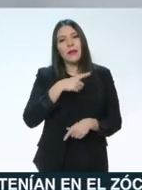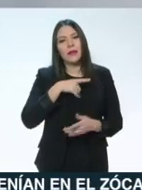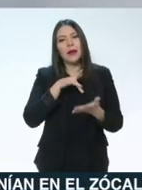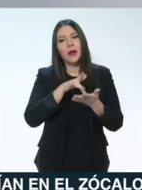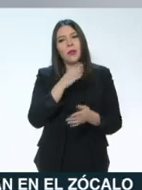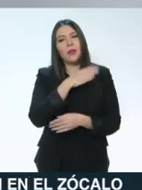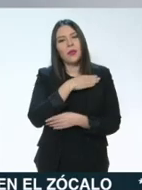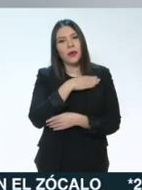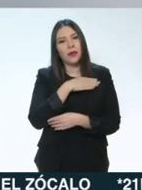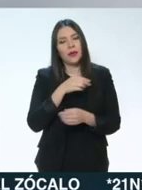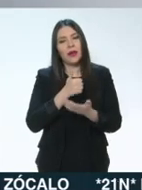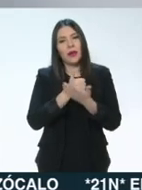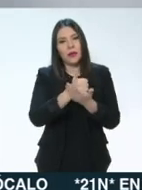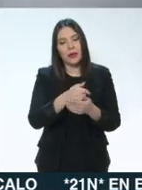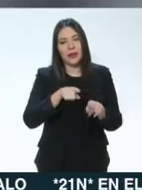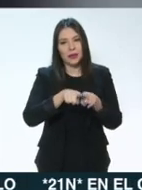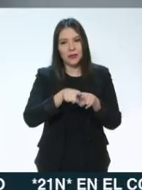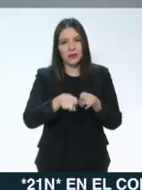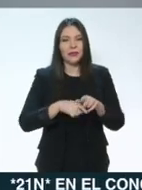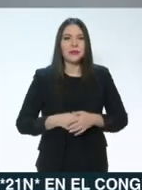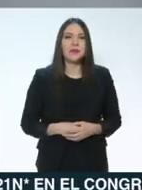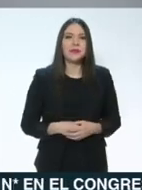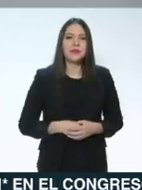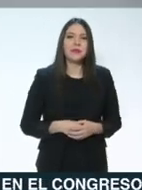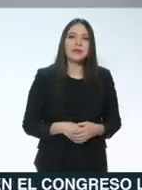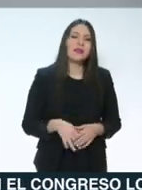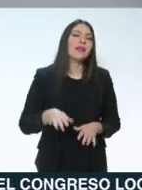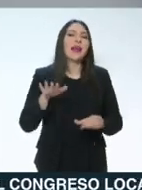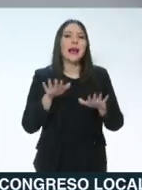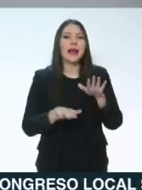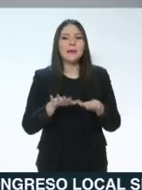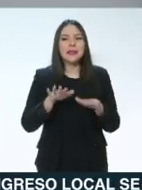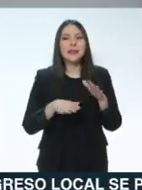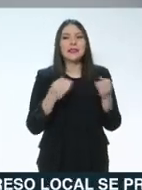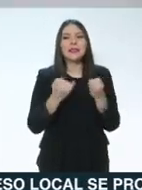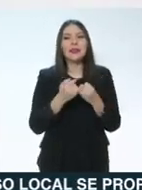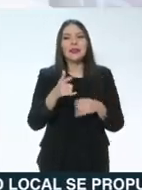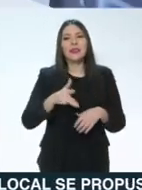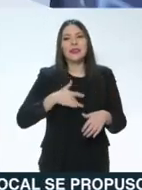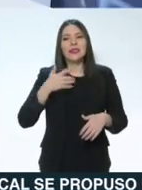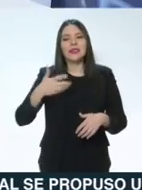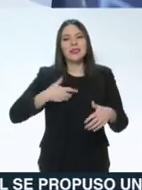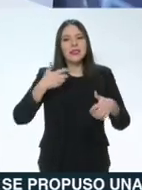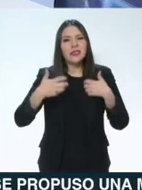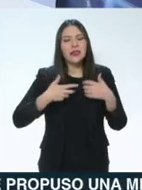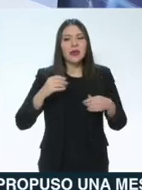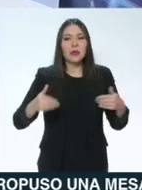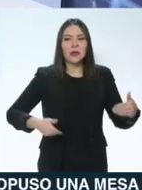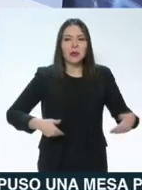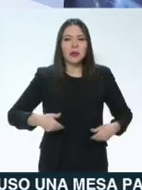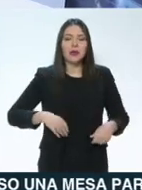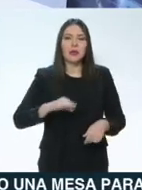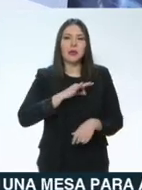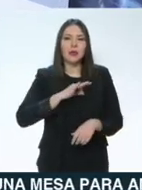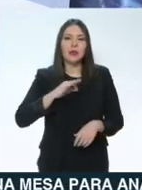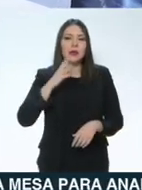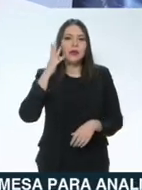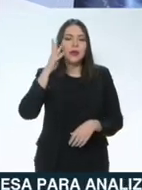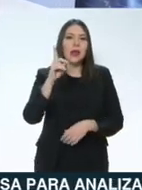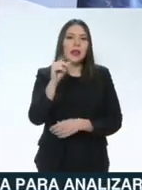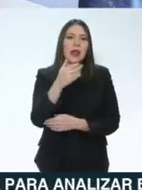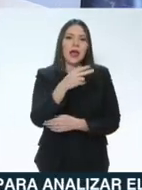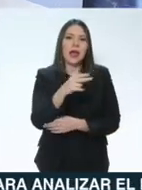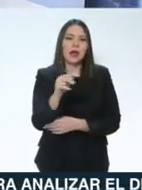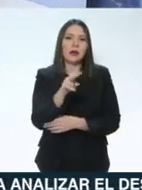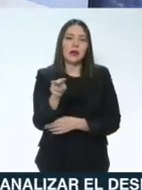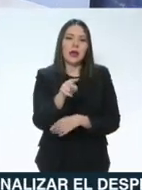Porque ellos a a ti. veces, digo, uno a veces a través de estos pues molestias puede de veras pues dañar la relación de los hermanos. Mi